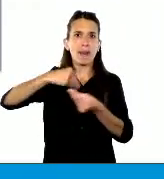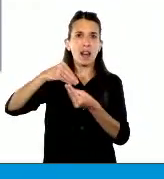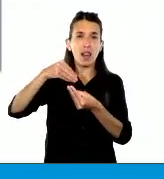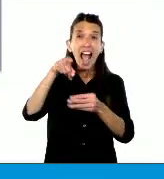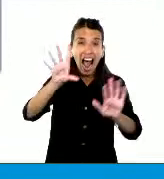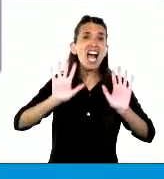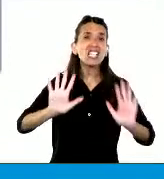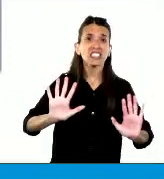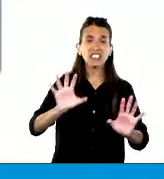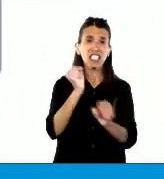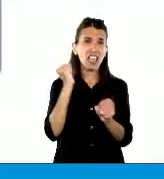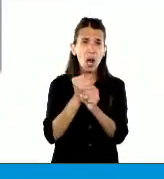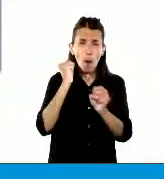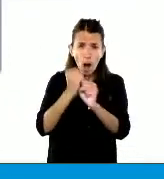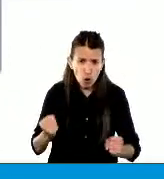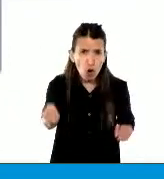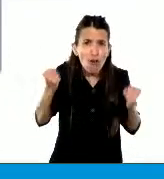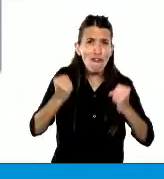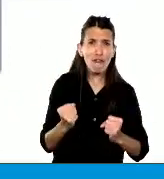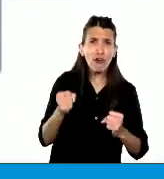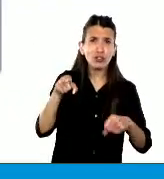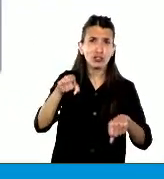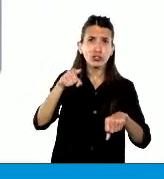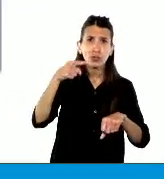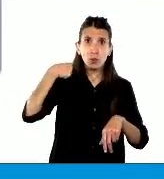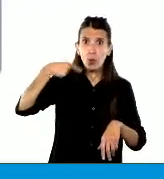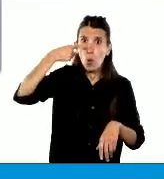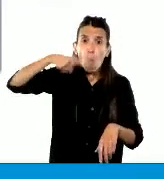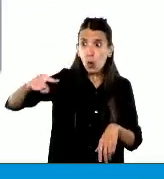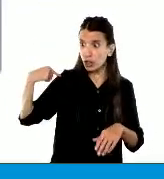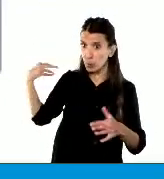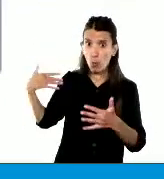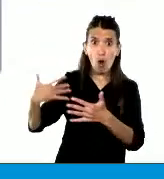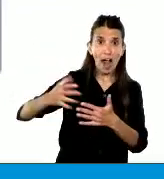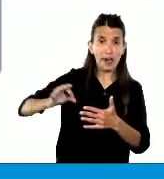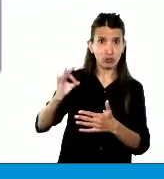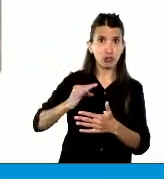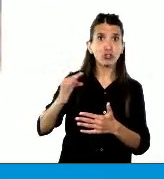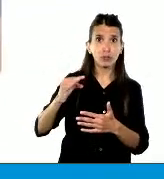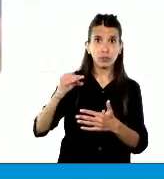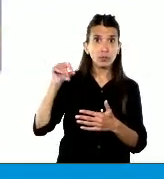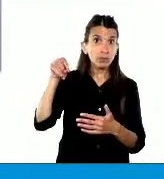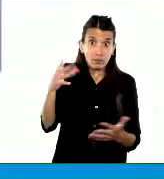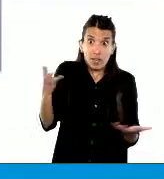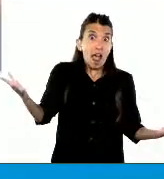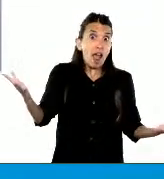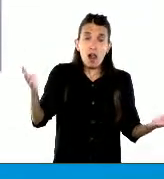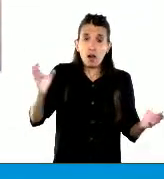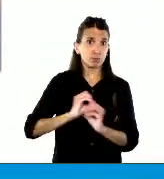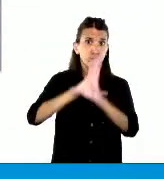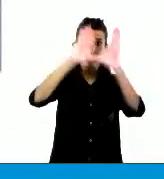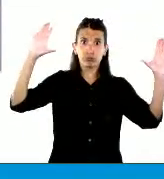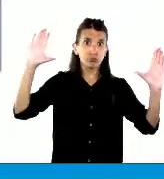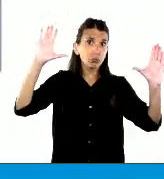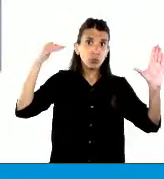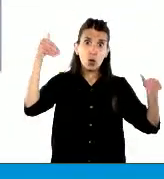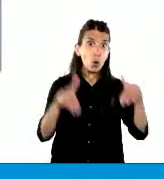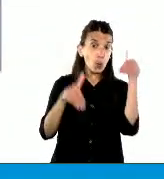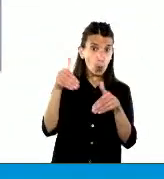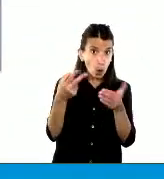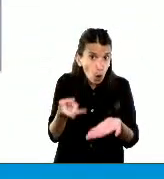trabajo forzadas que no persisten ni en los últimos reductos coloniales. Y acá algo que tristemente nos vuelve a